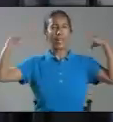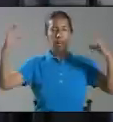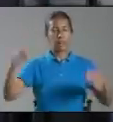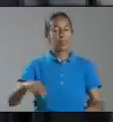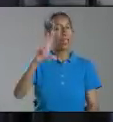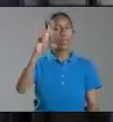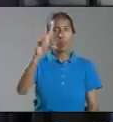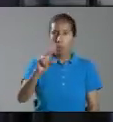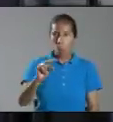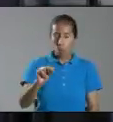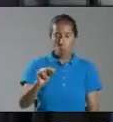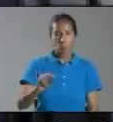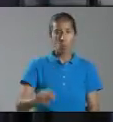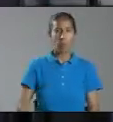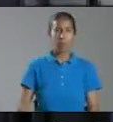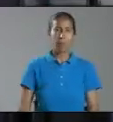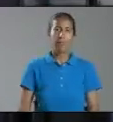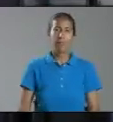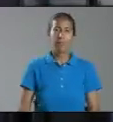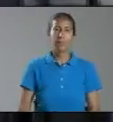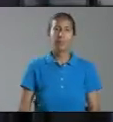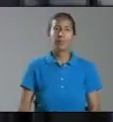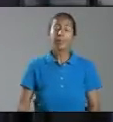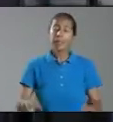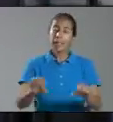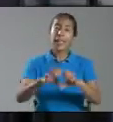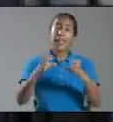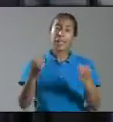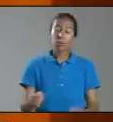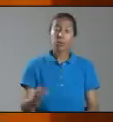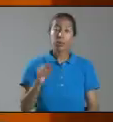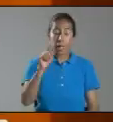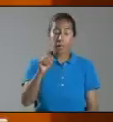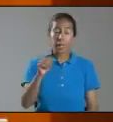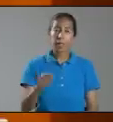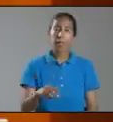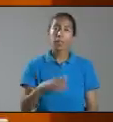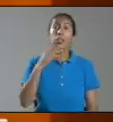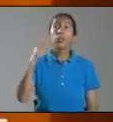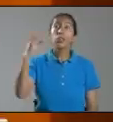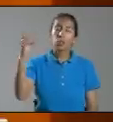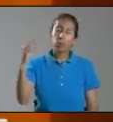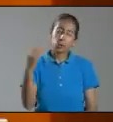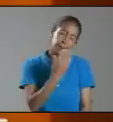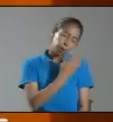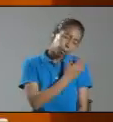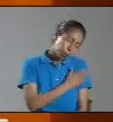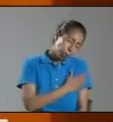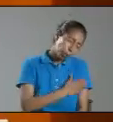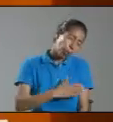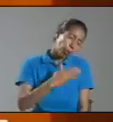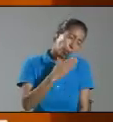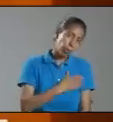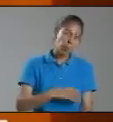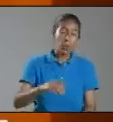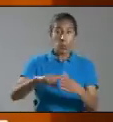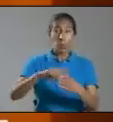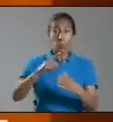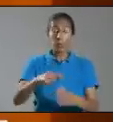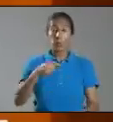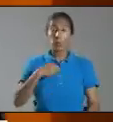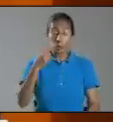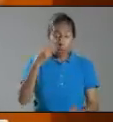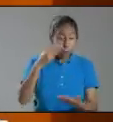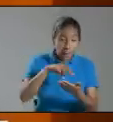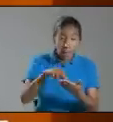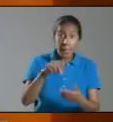No, sí. Pero entonces ahí fue cuando me consoló el Señor. Cuando leí ese pasaje que le contaba